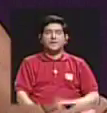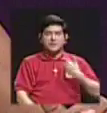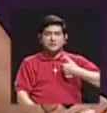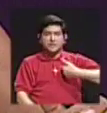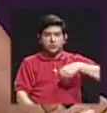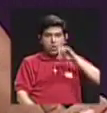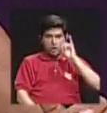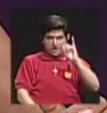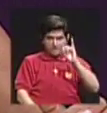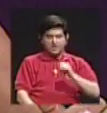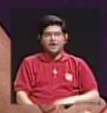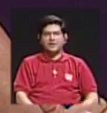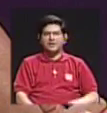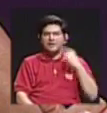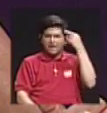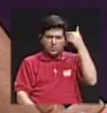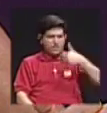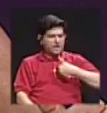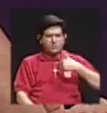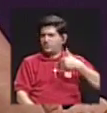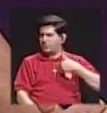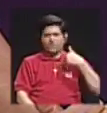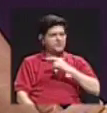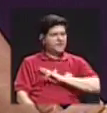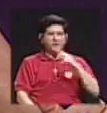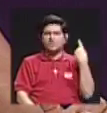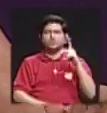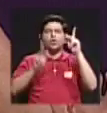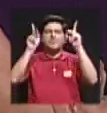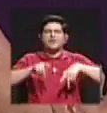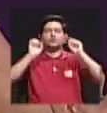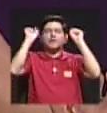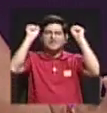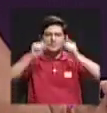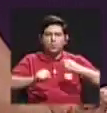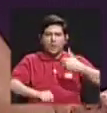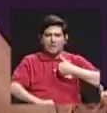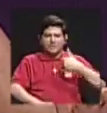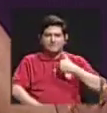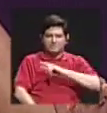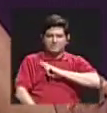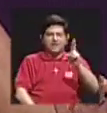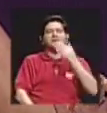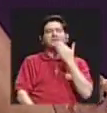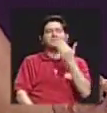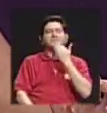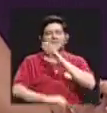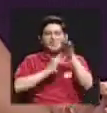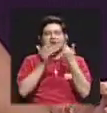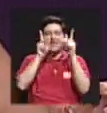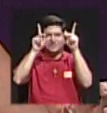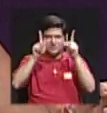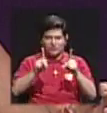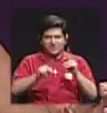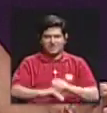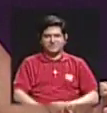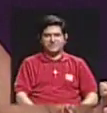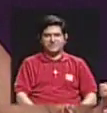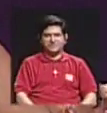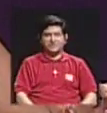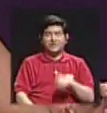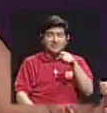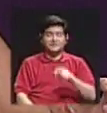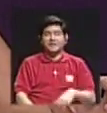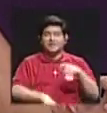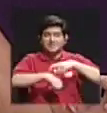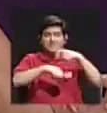Iván dice que el Estado no puede tener religión, solo las personas pueden tener religión. Muchas gracias a todas las personas que